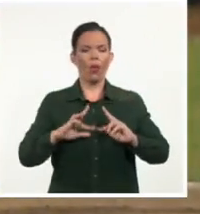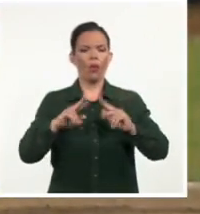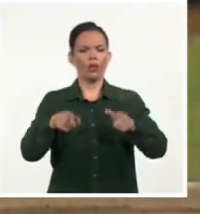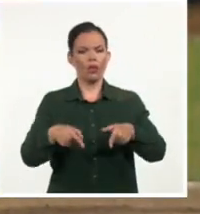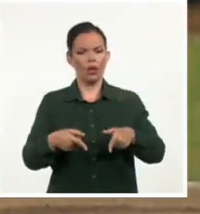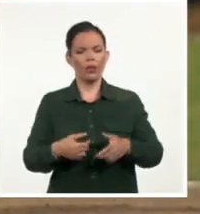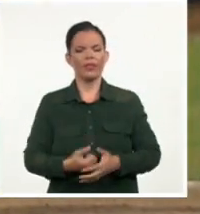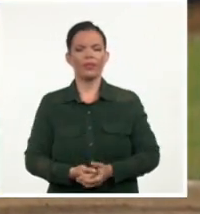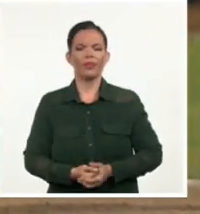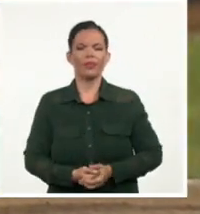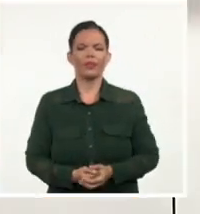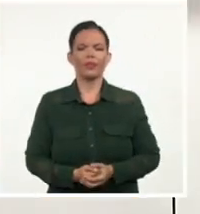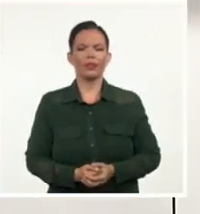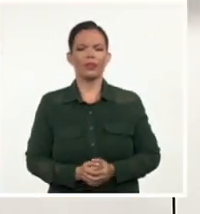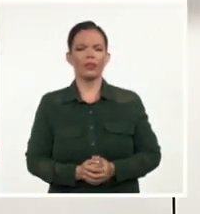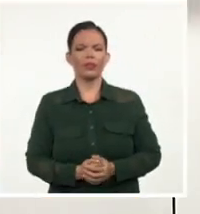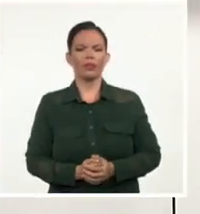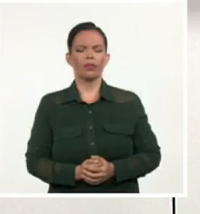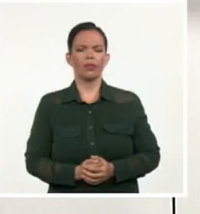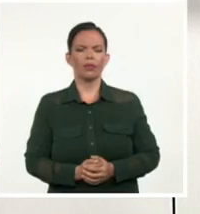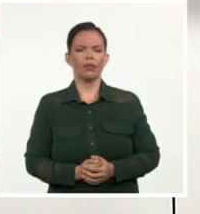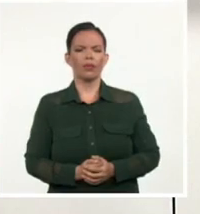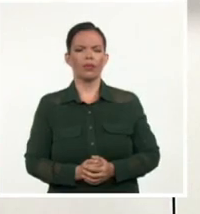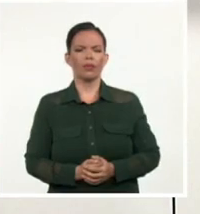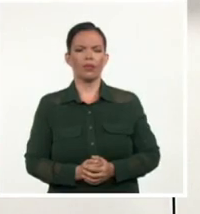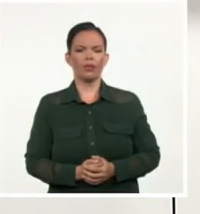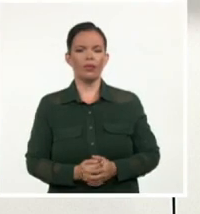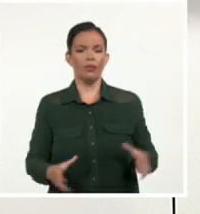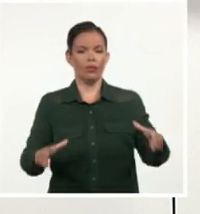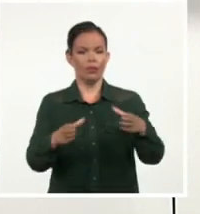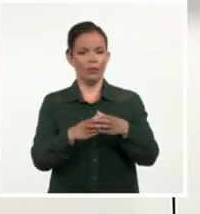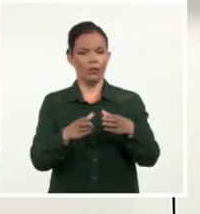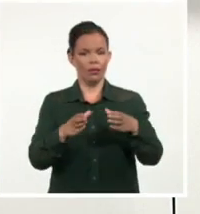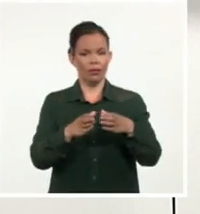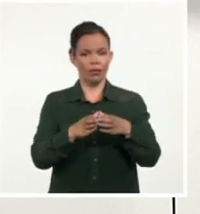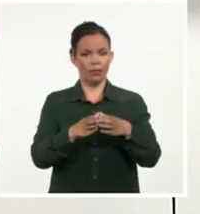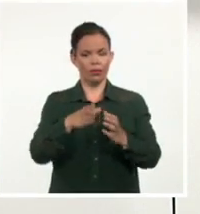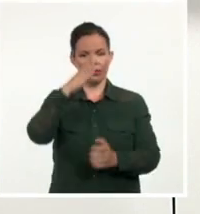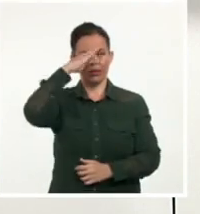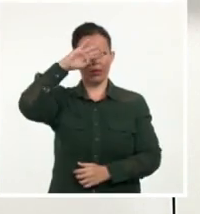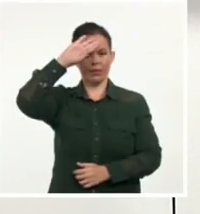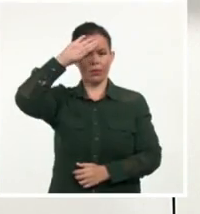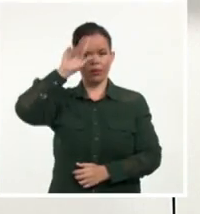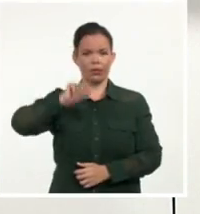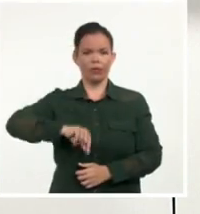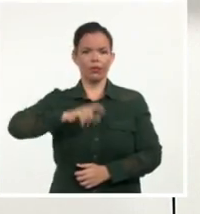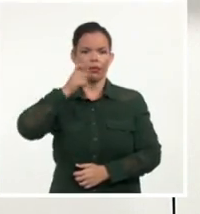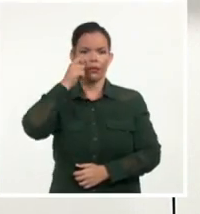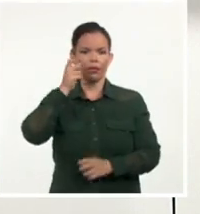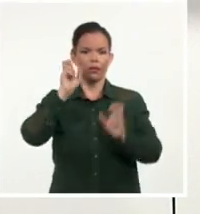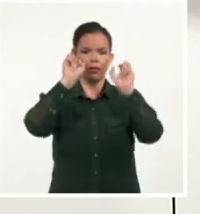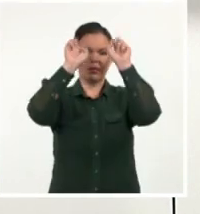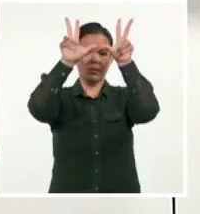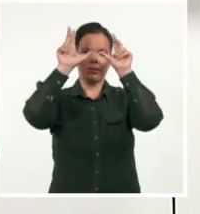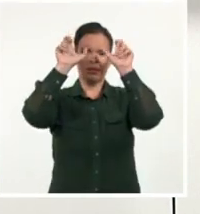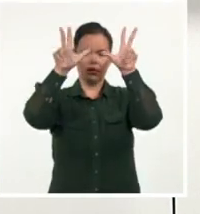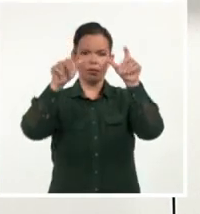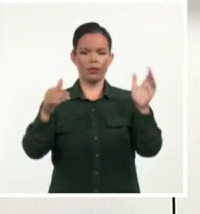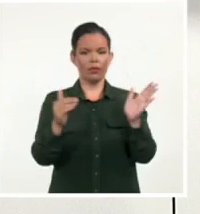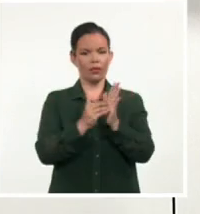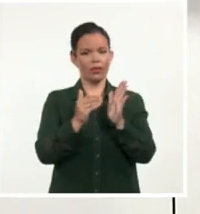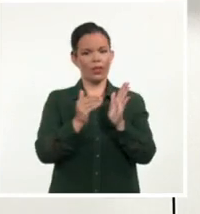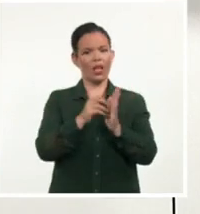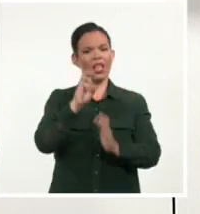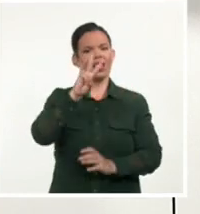johnnier menéndez la selección cubana de voleibol masculino enfrentará hoy desde las 3 y 15 de la tarde hora de nuestro